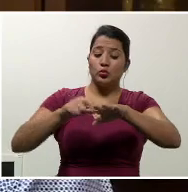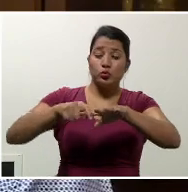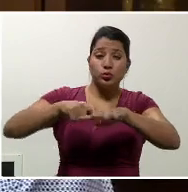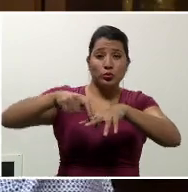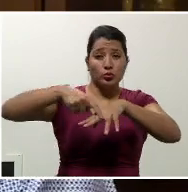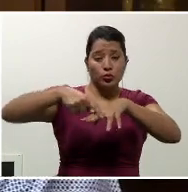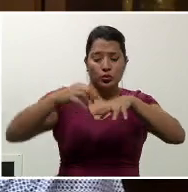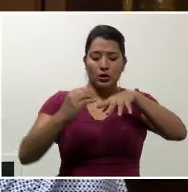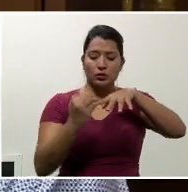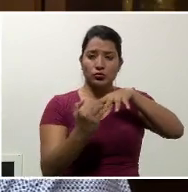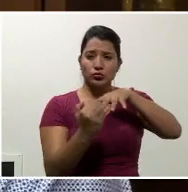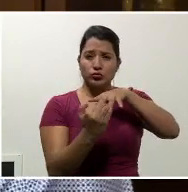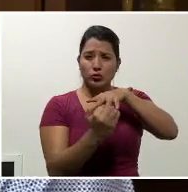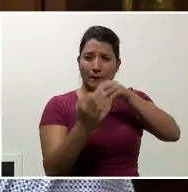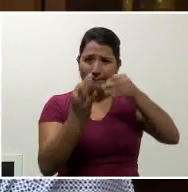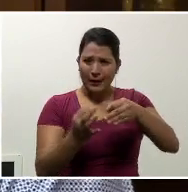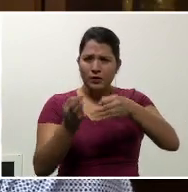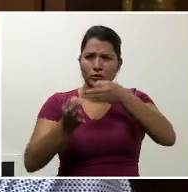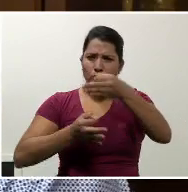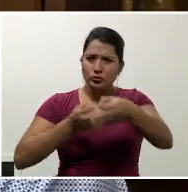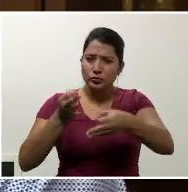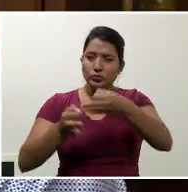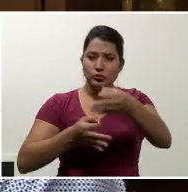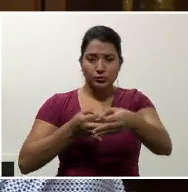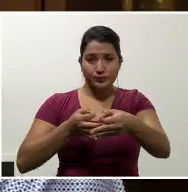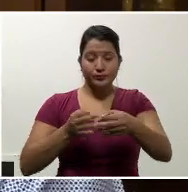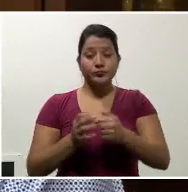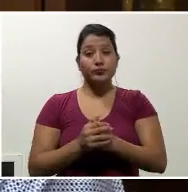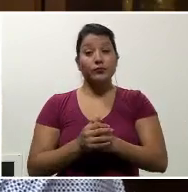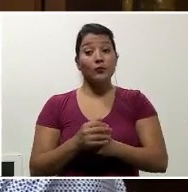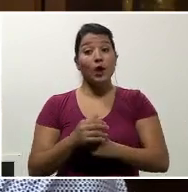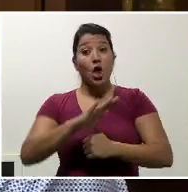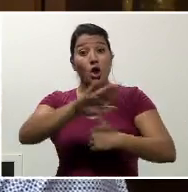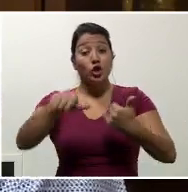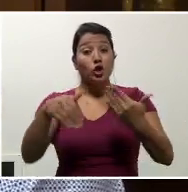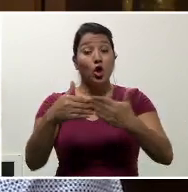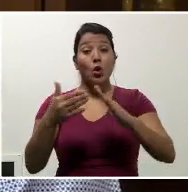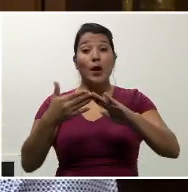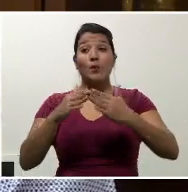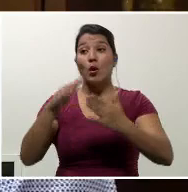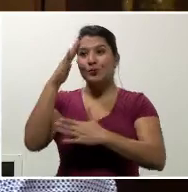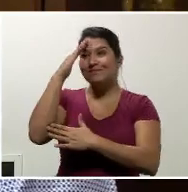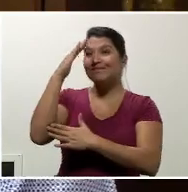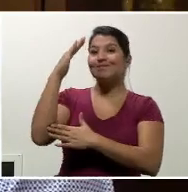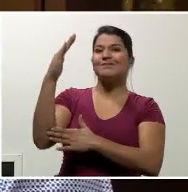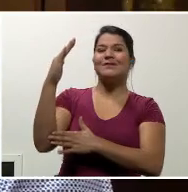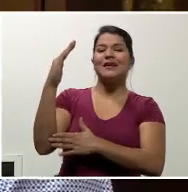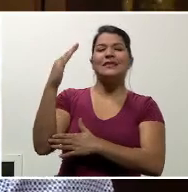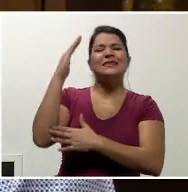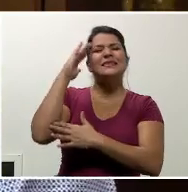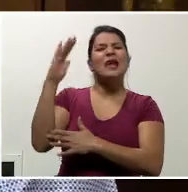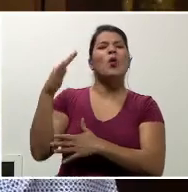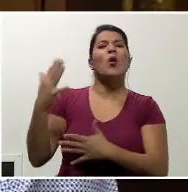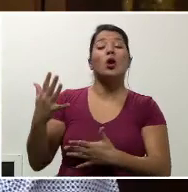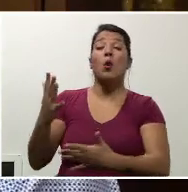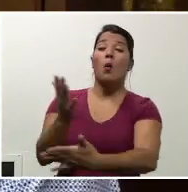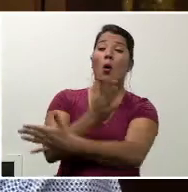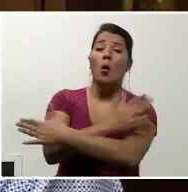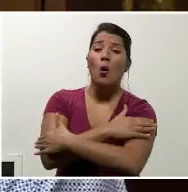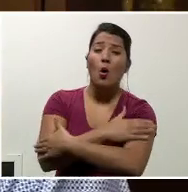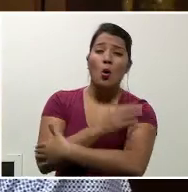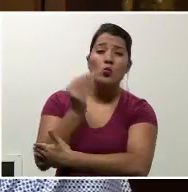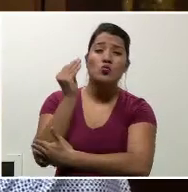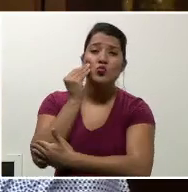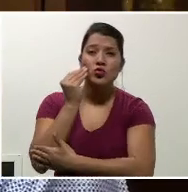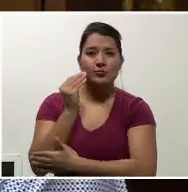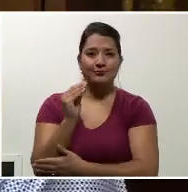las uñas, etc. Aprendimos como pueblo a no saludarnos de besos y de abrazos, sino que hacíamos un